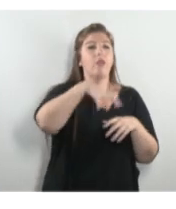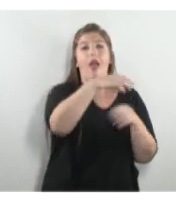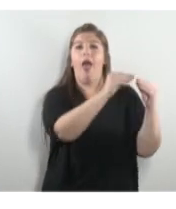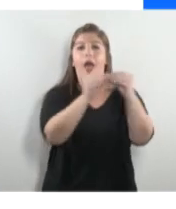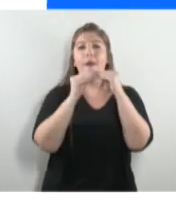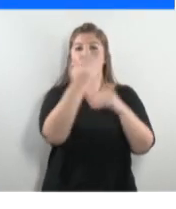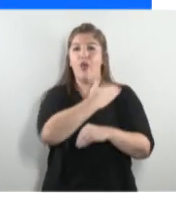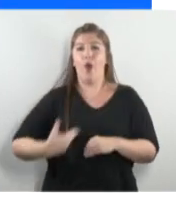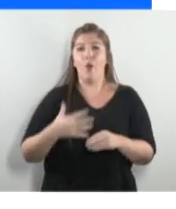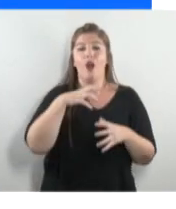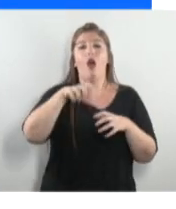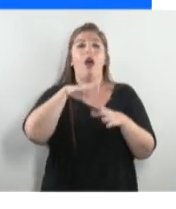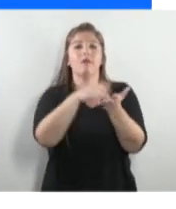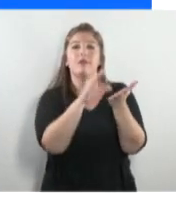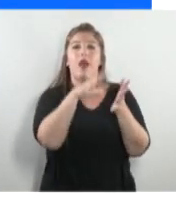del gobierno.